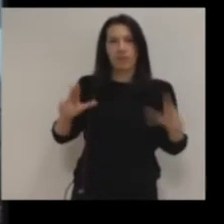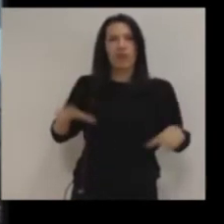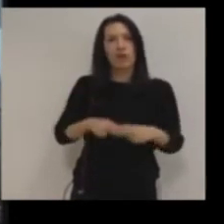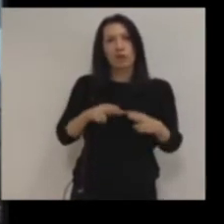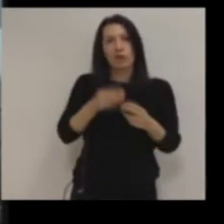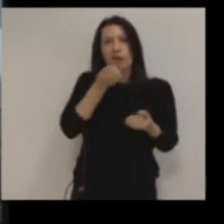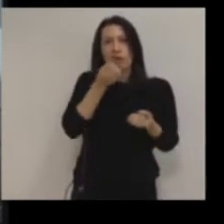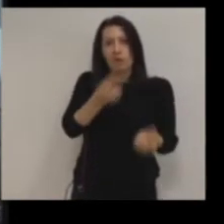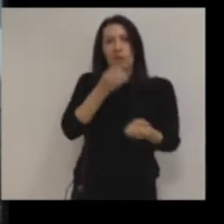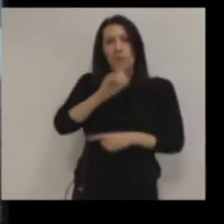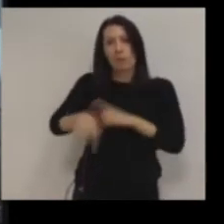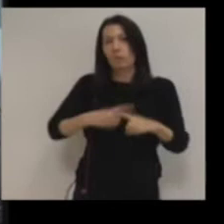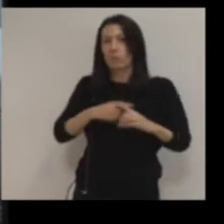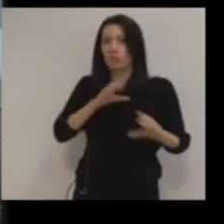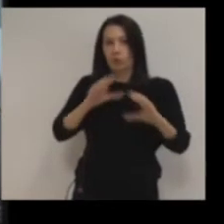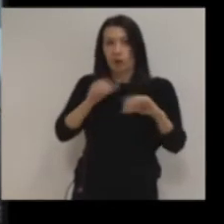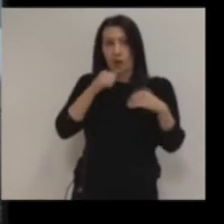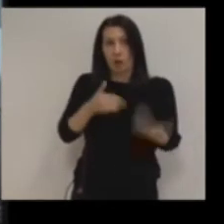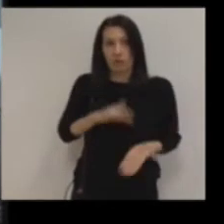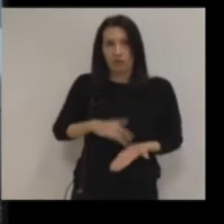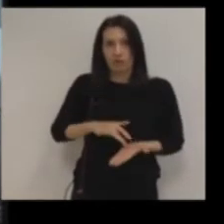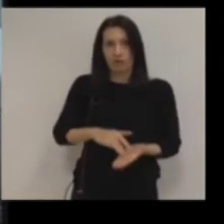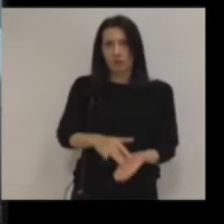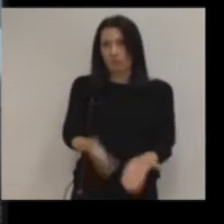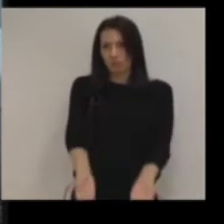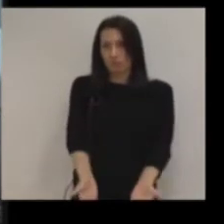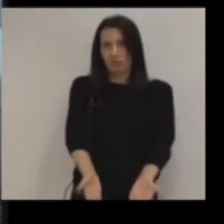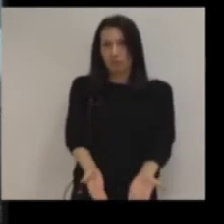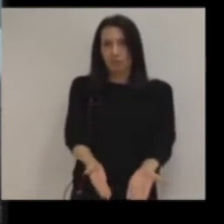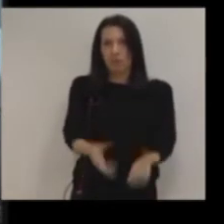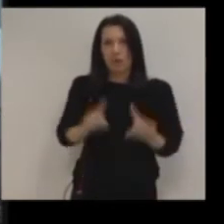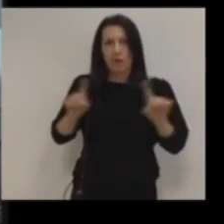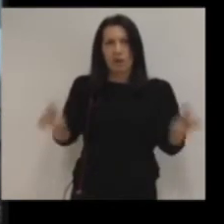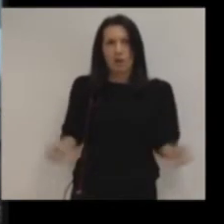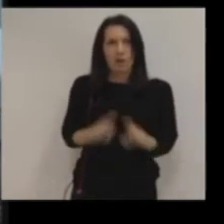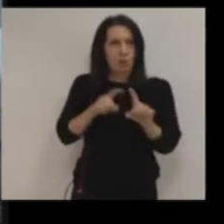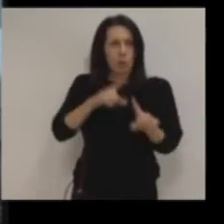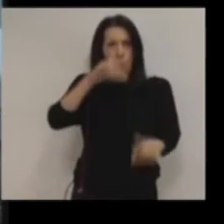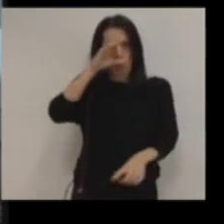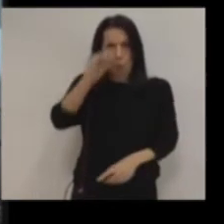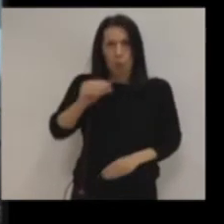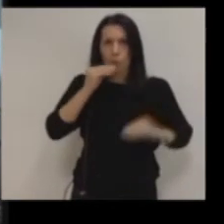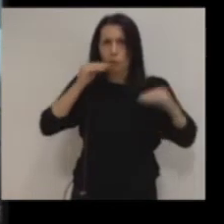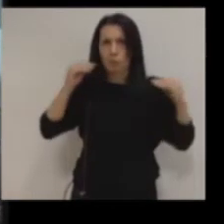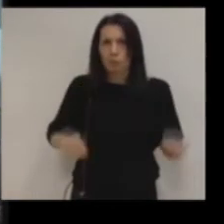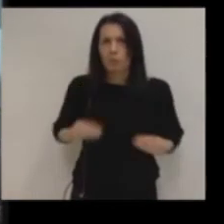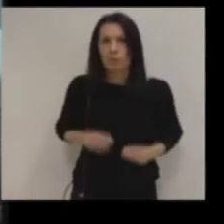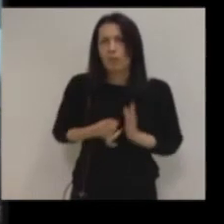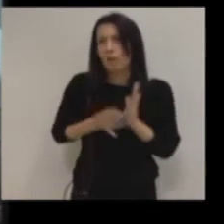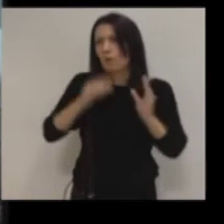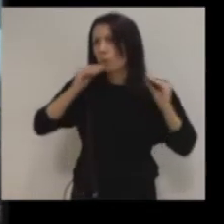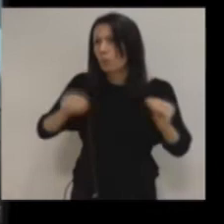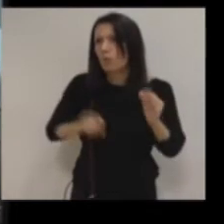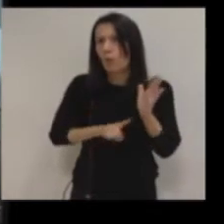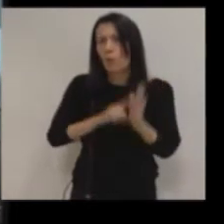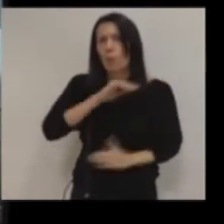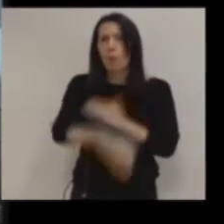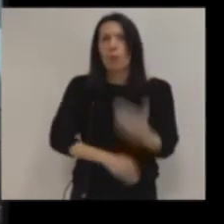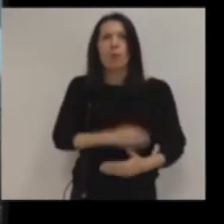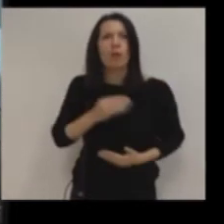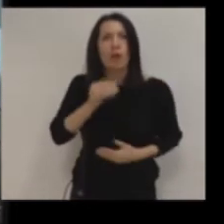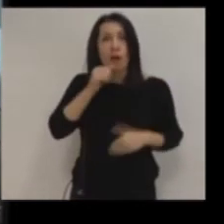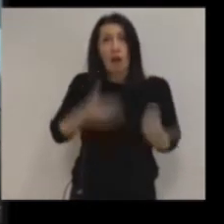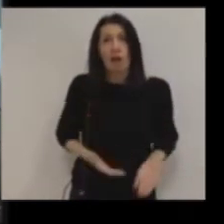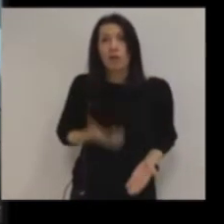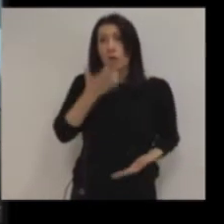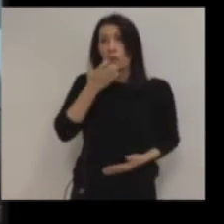la información y la comunicación, y tengamos ordenadores tremendamente inteligentes, acá estamos en plena vorágine del